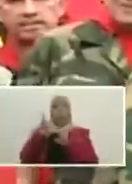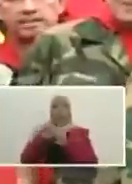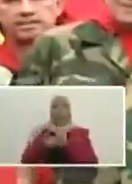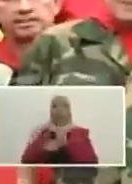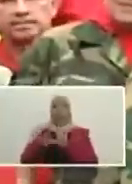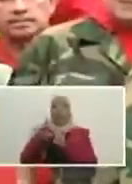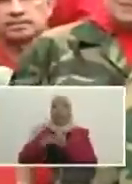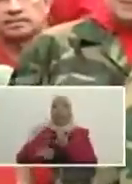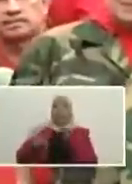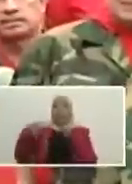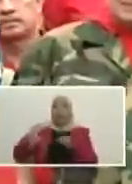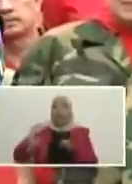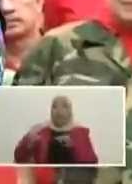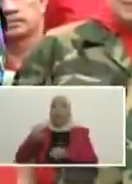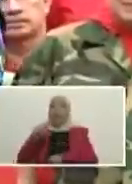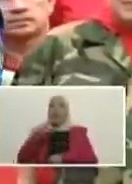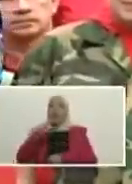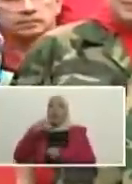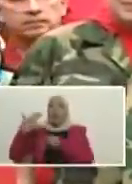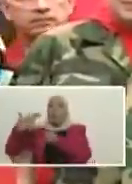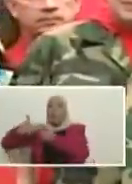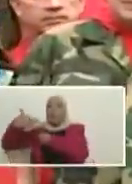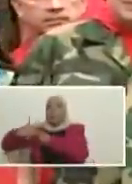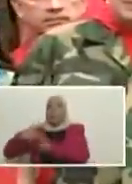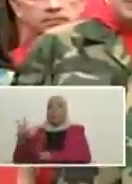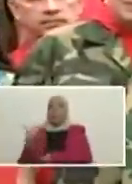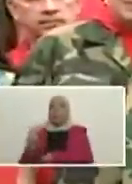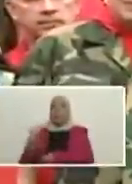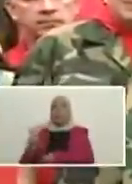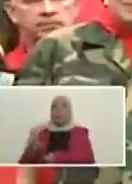los recursos naturales.